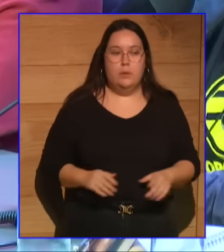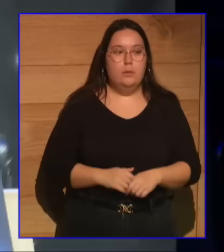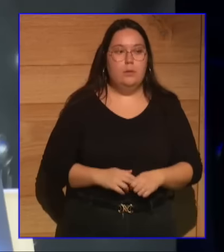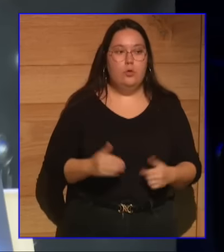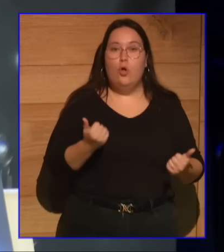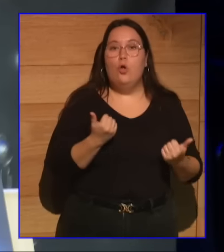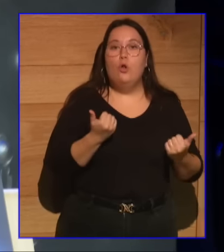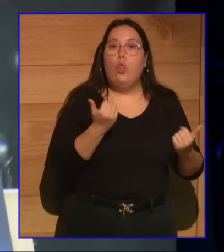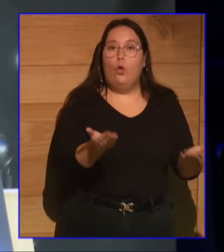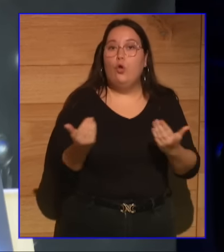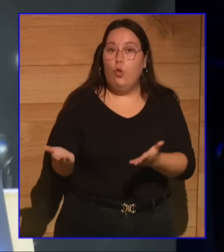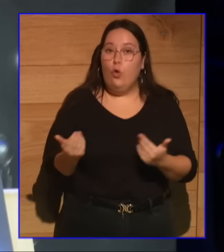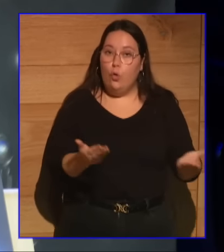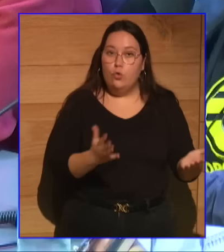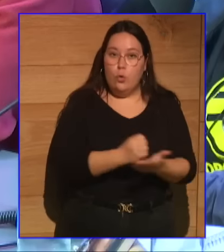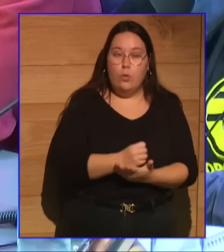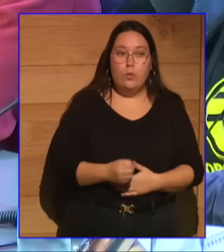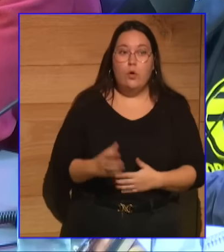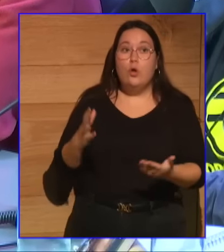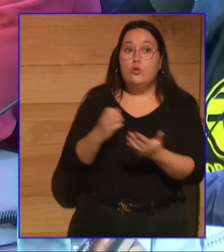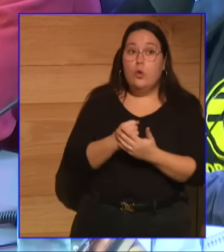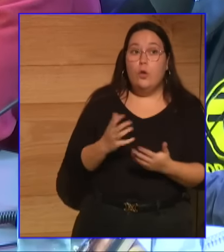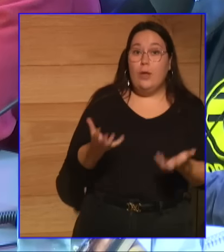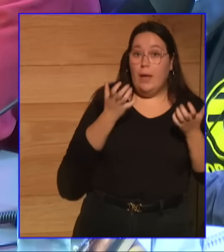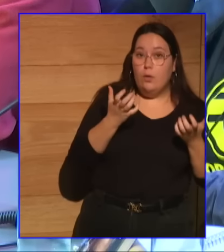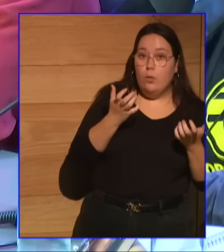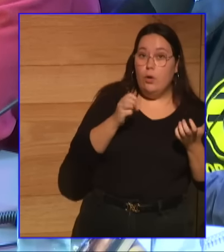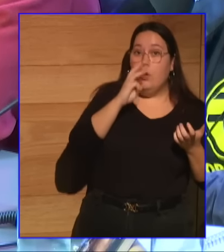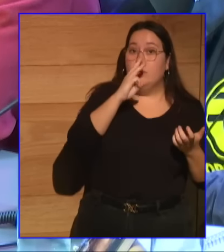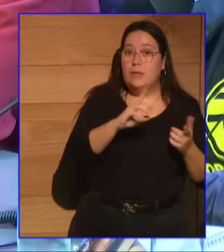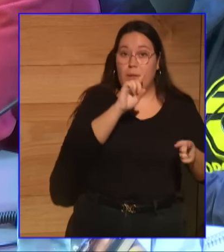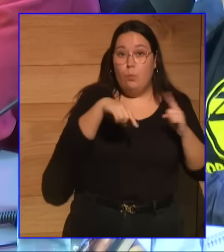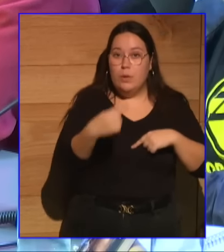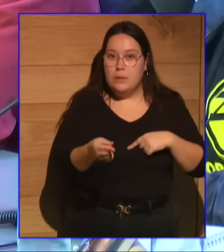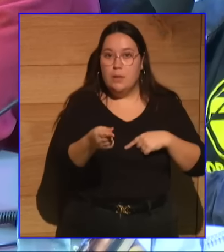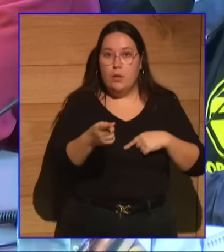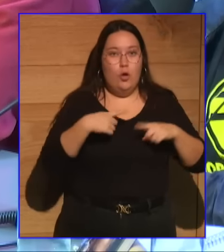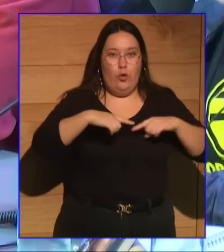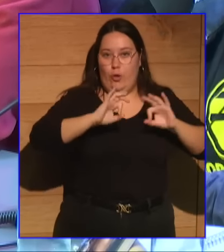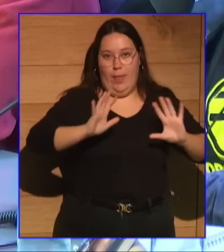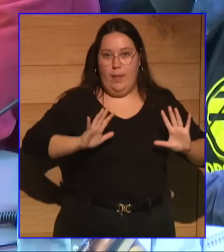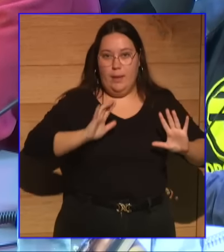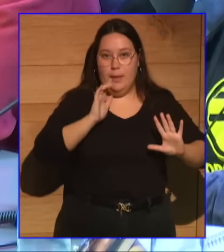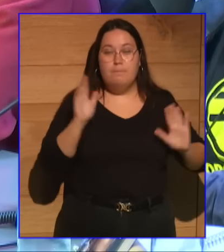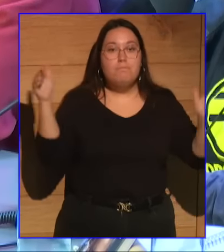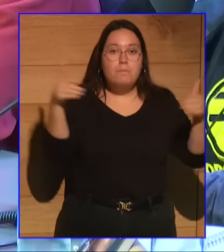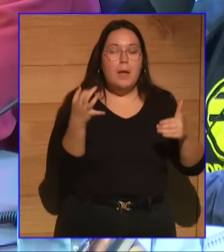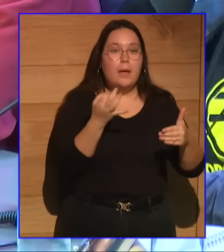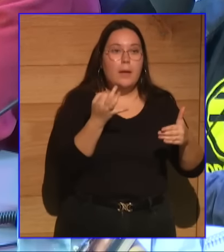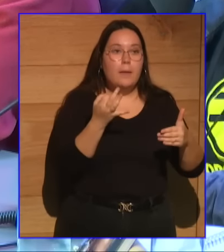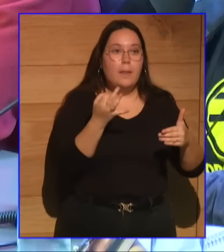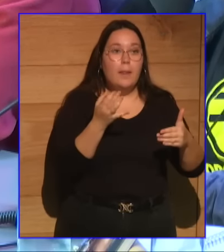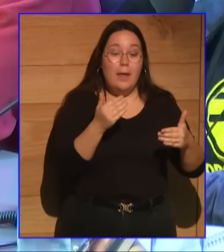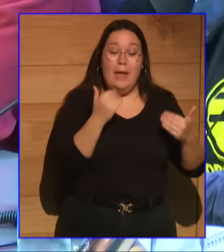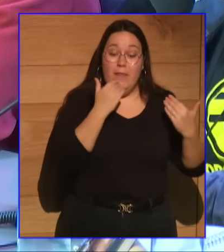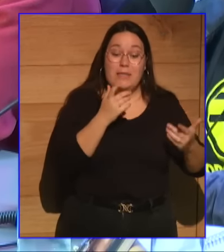Él ha dicho que donó. Todo el dinero que él ganó lo invirtió. De hecho, los tres siguientes años no dirigió absolutamente nada y se dedicó a crear con